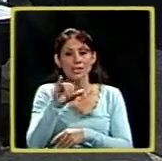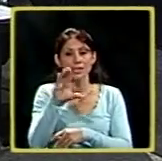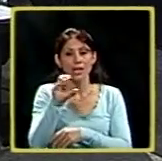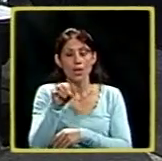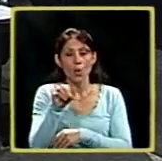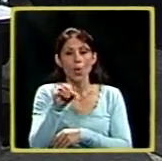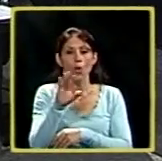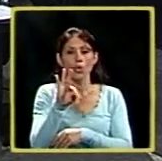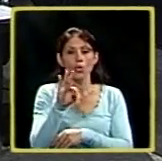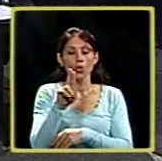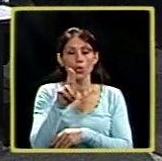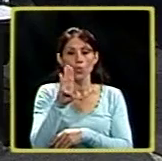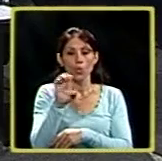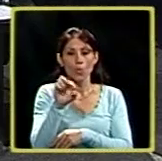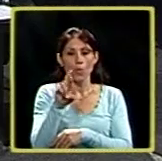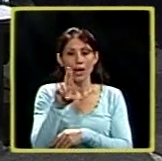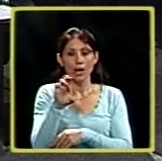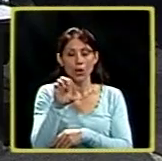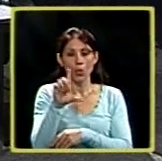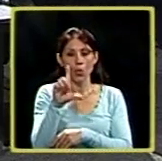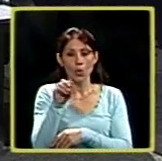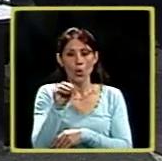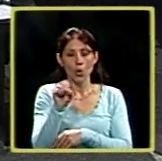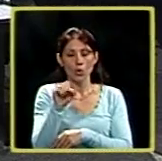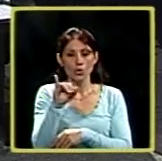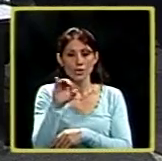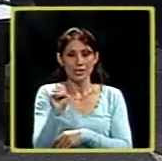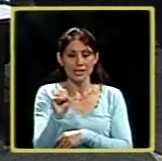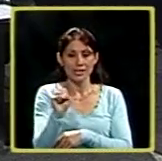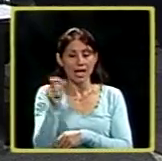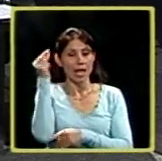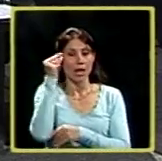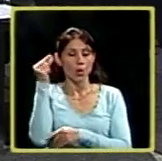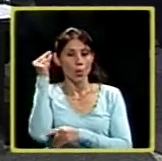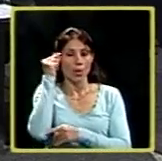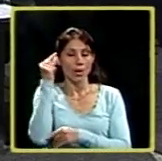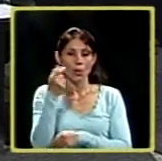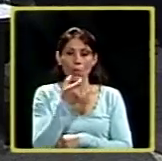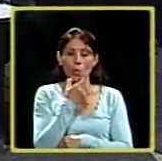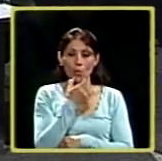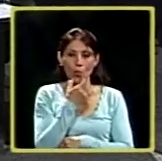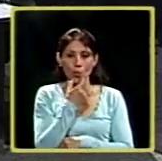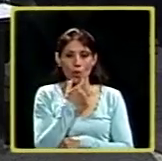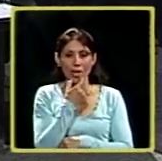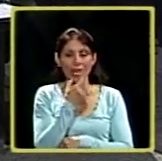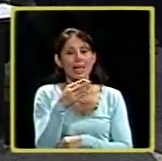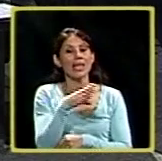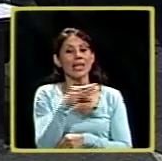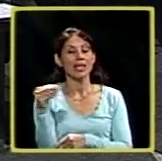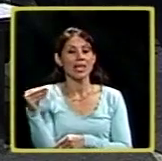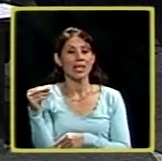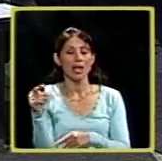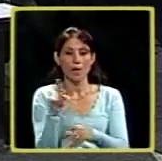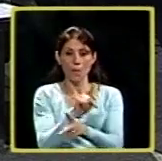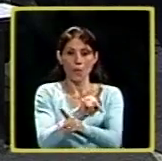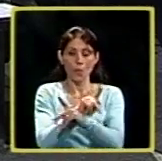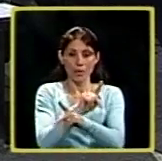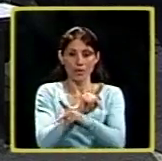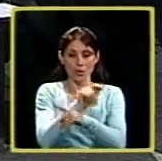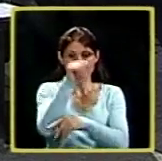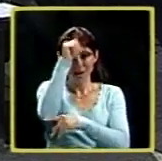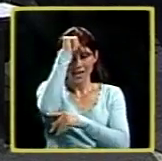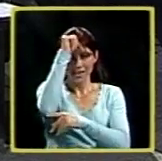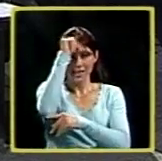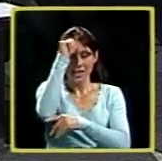el ejército inglés o el gobierno británico y el protectorado de la India lo